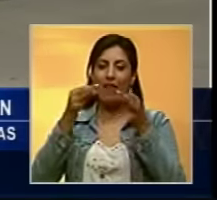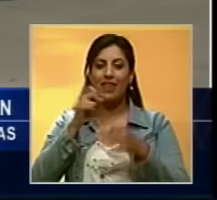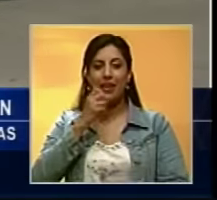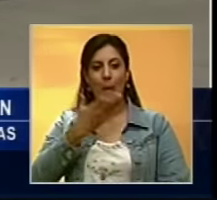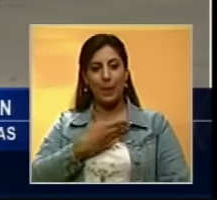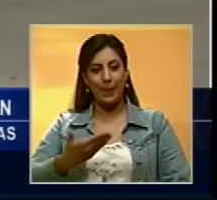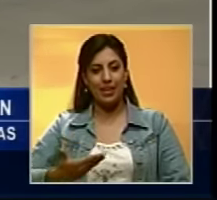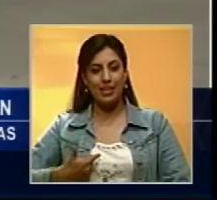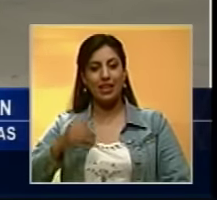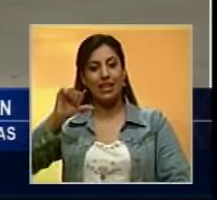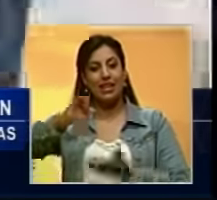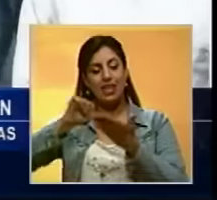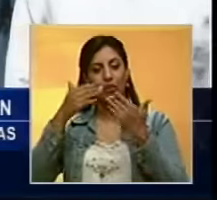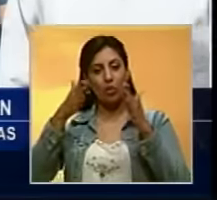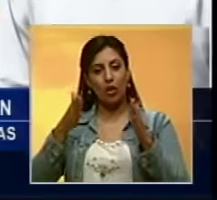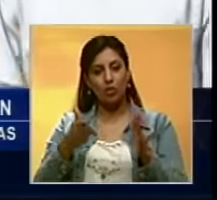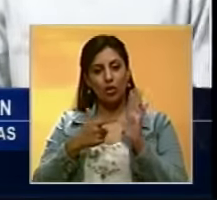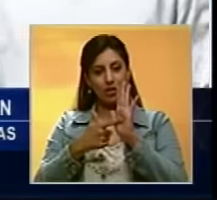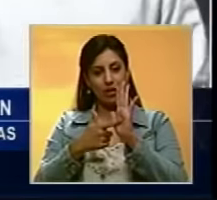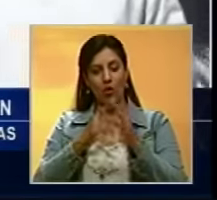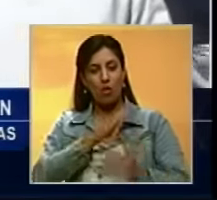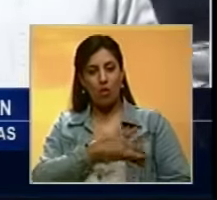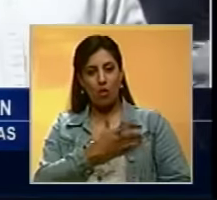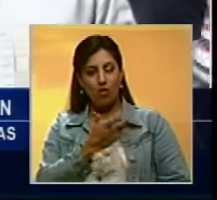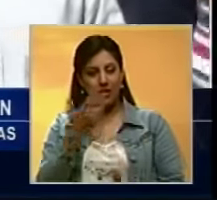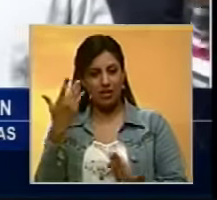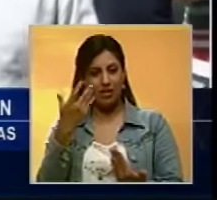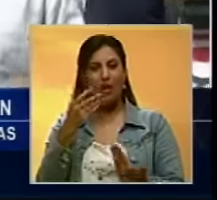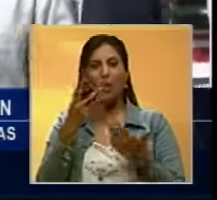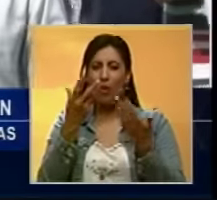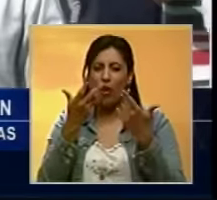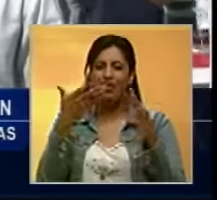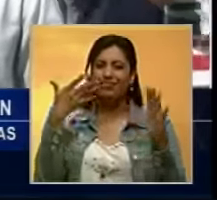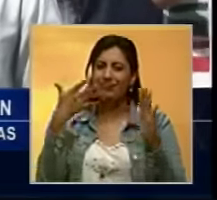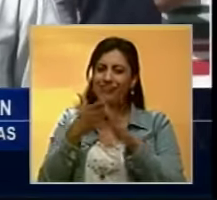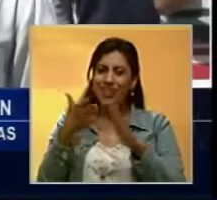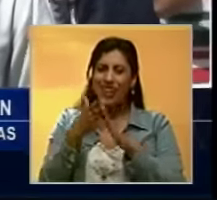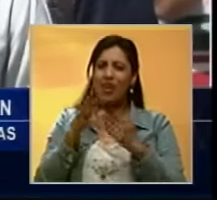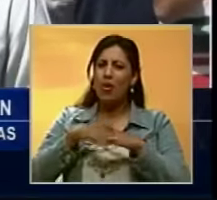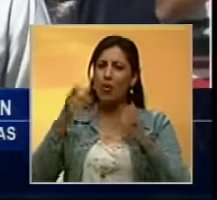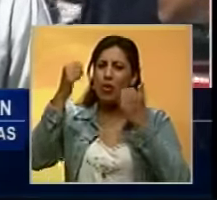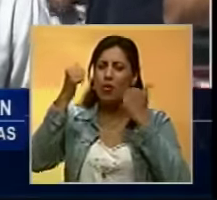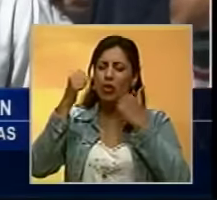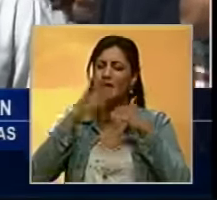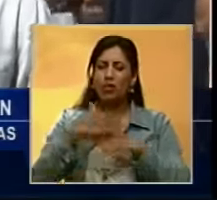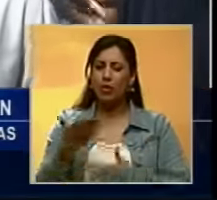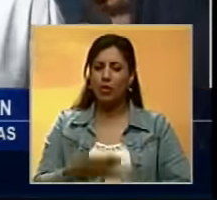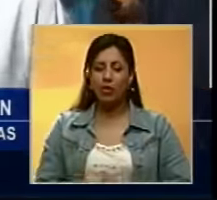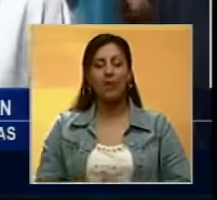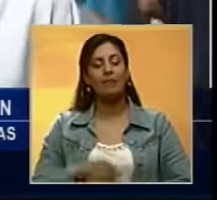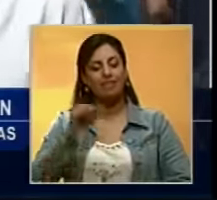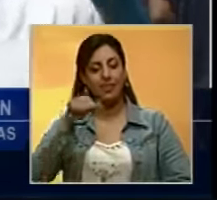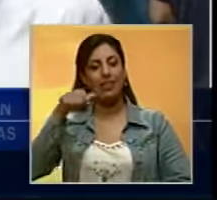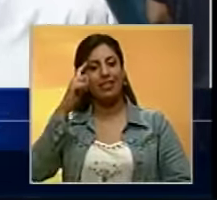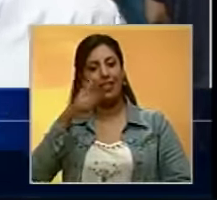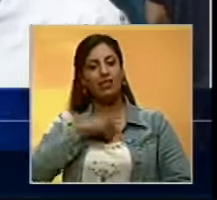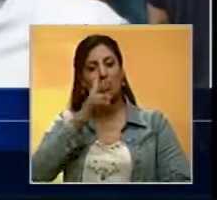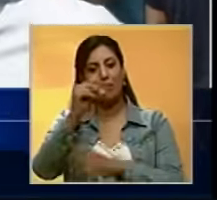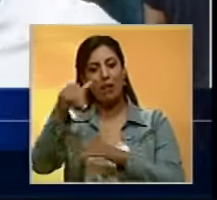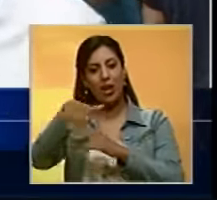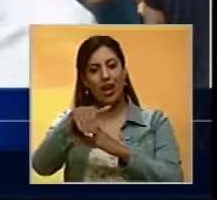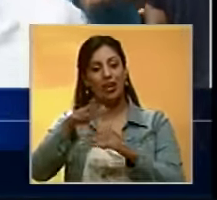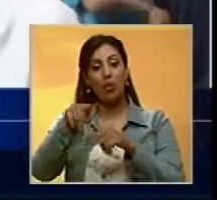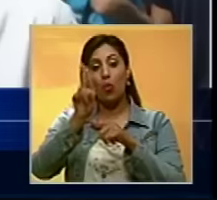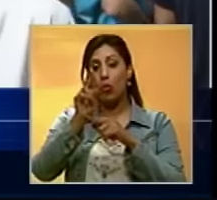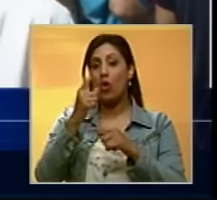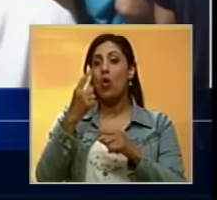presidente del centro de estudiantes de esta casa de estudio hler y iglesia para que nos cuente el motivo de la protesta el día de hoy si el día de hoy estamos en la calle no solamente en